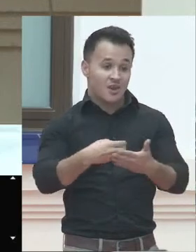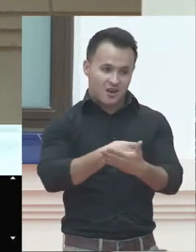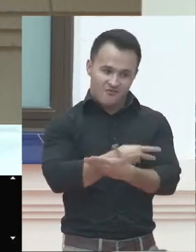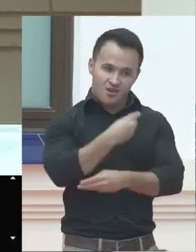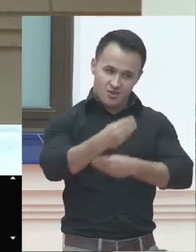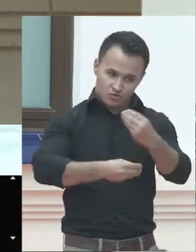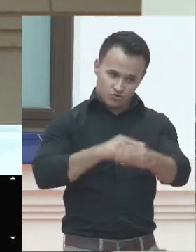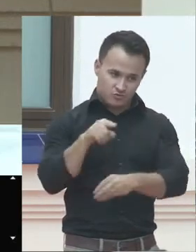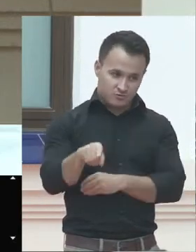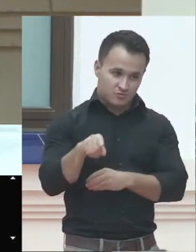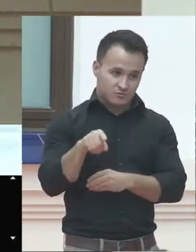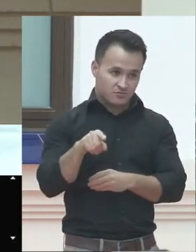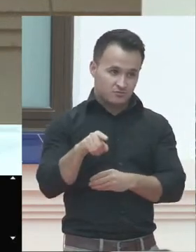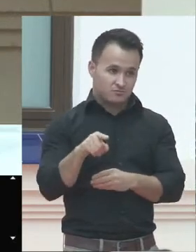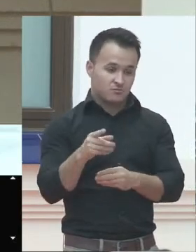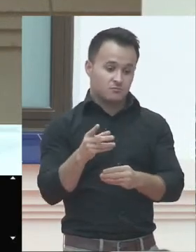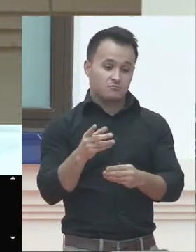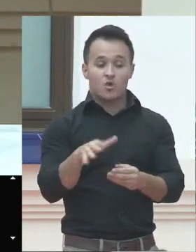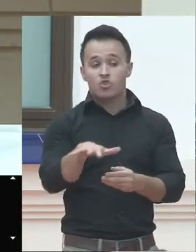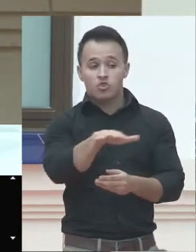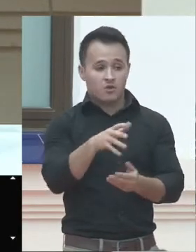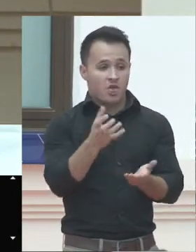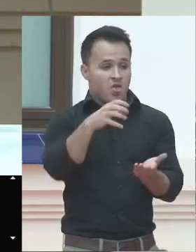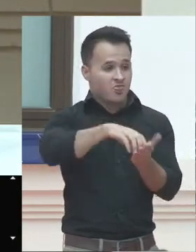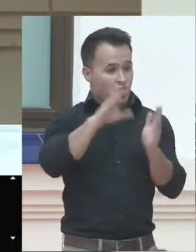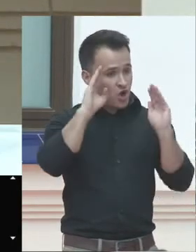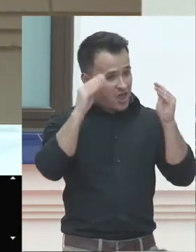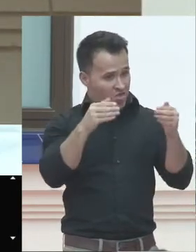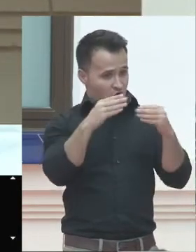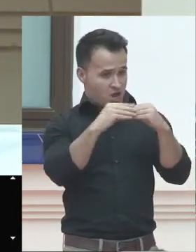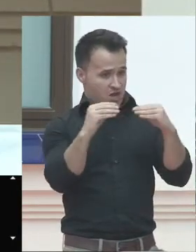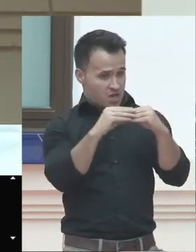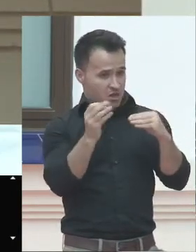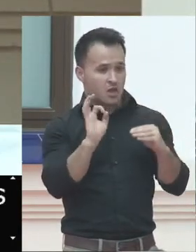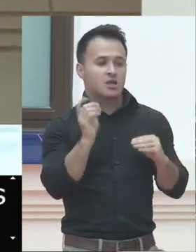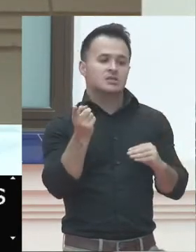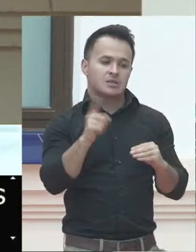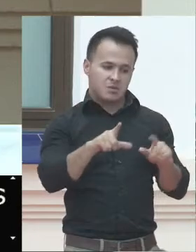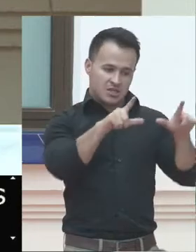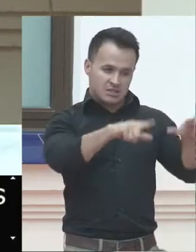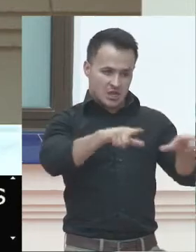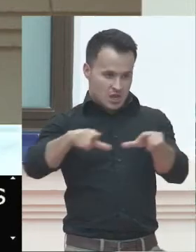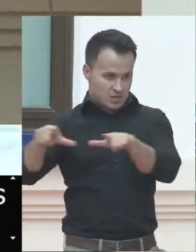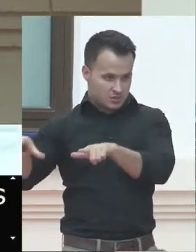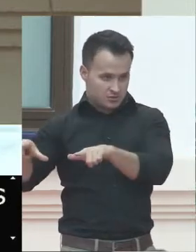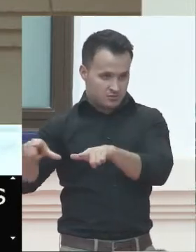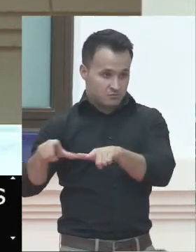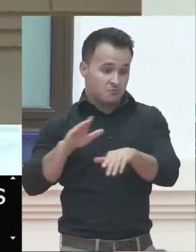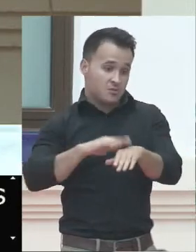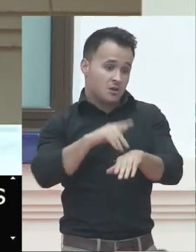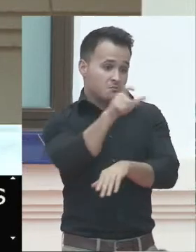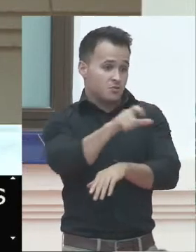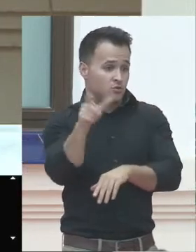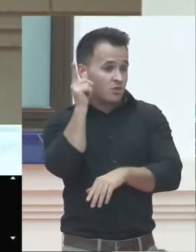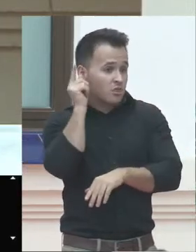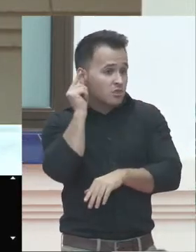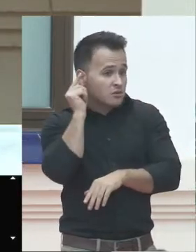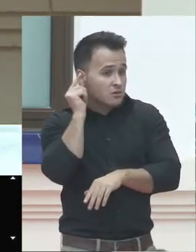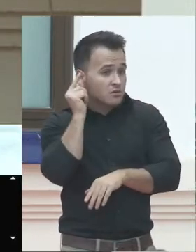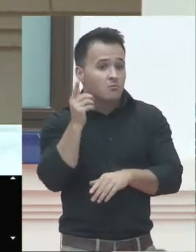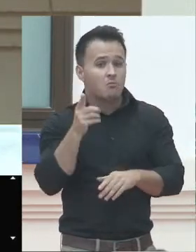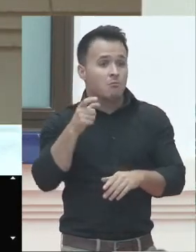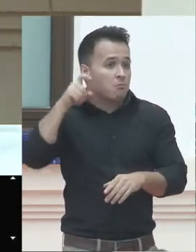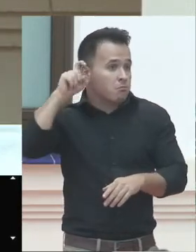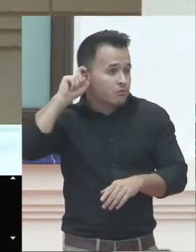en sus centros de atención al cliente y en sus salas club, para que de esta manera las personas con discapacidad auditiva que